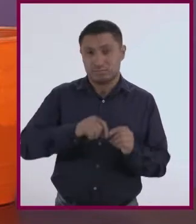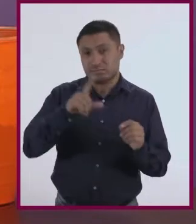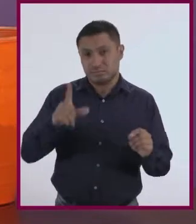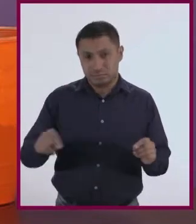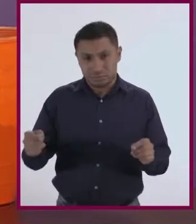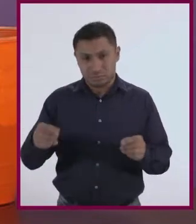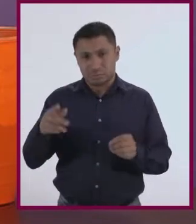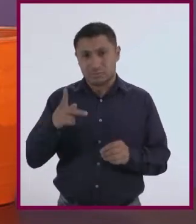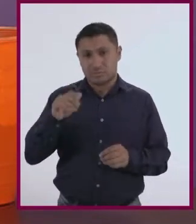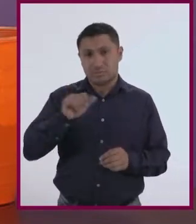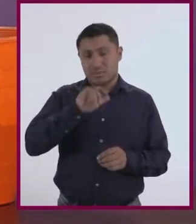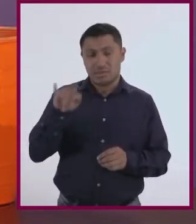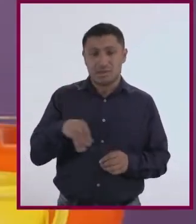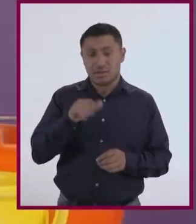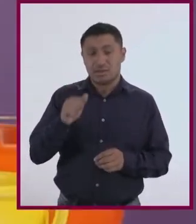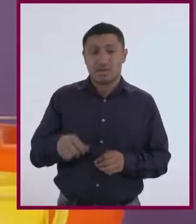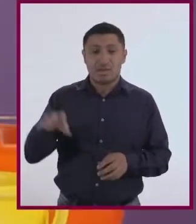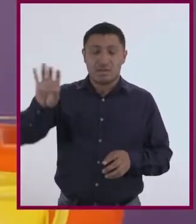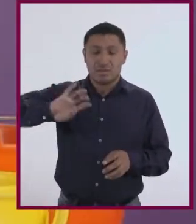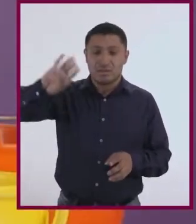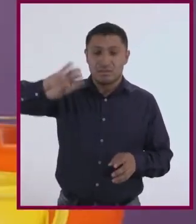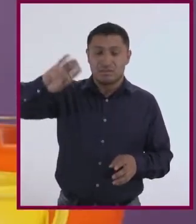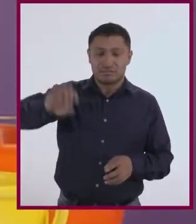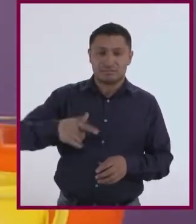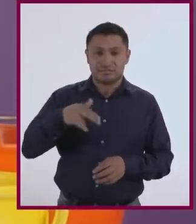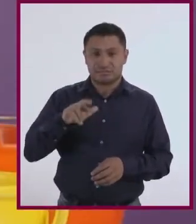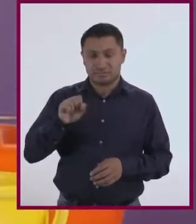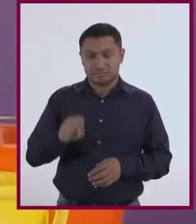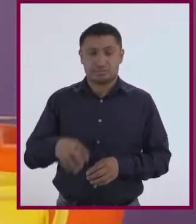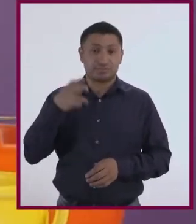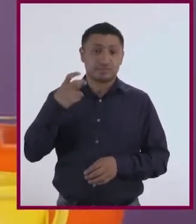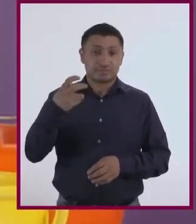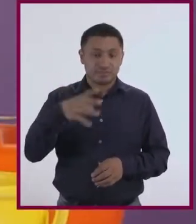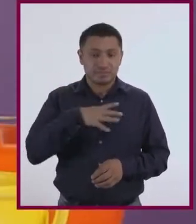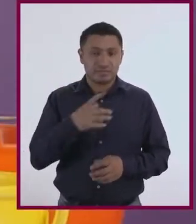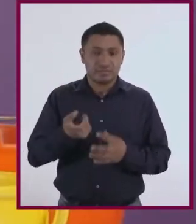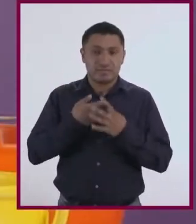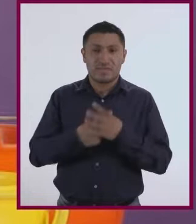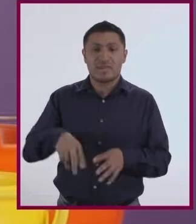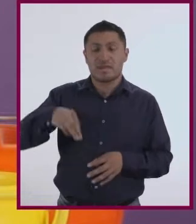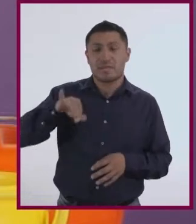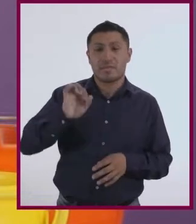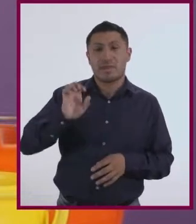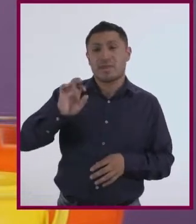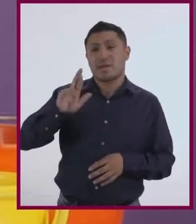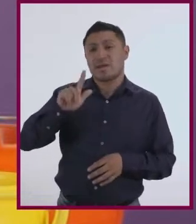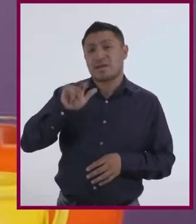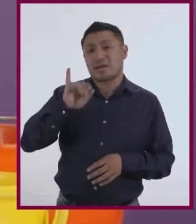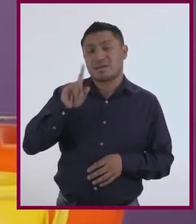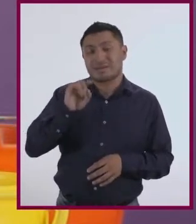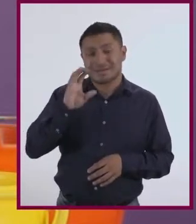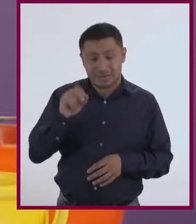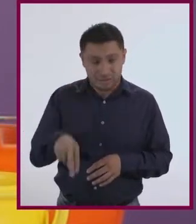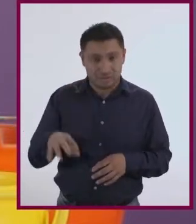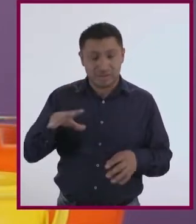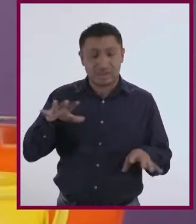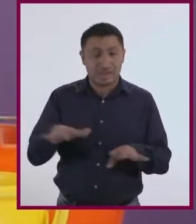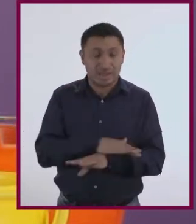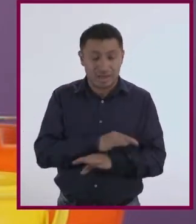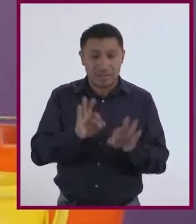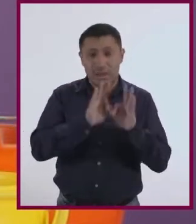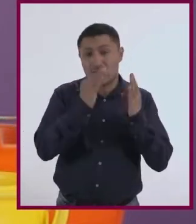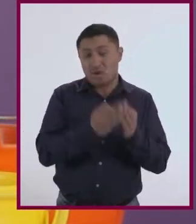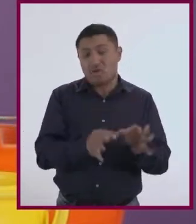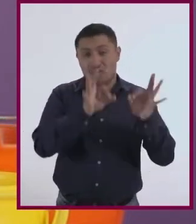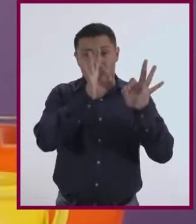secas, pajas, cereales y granos. Estos residuos orgánicos inician un proceso de mineralización y cambian de su forma orgánica,